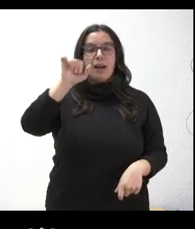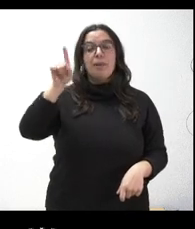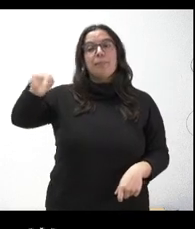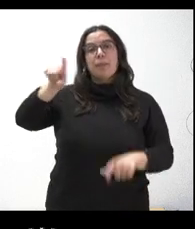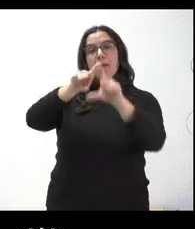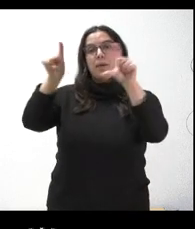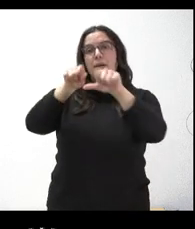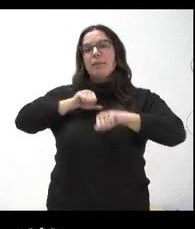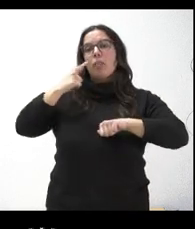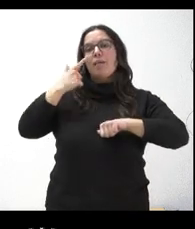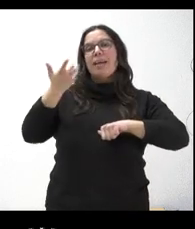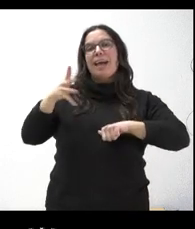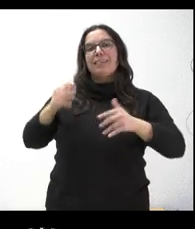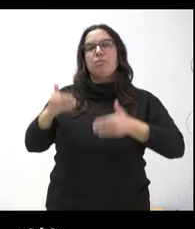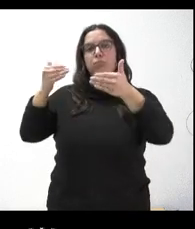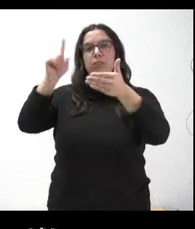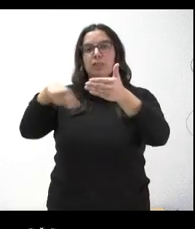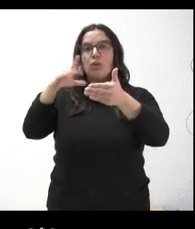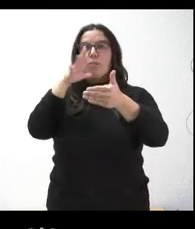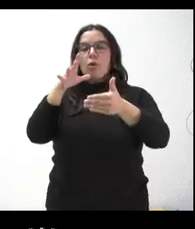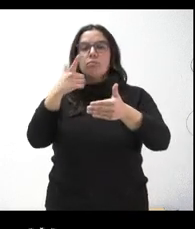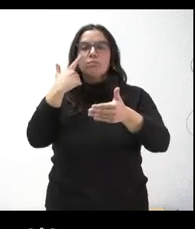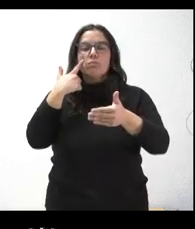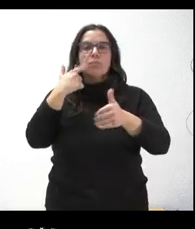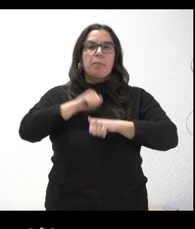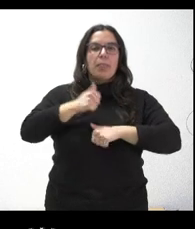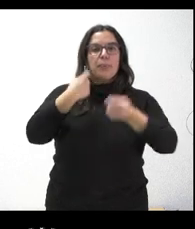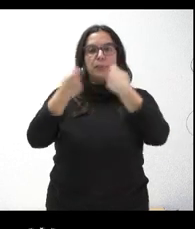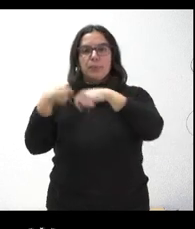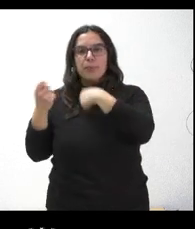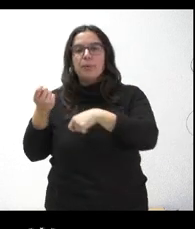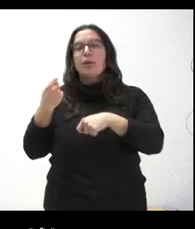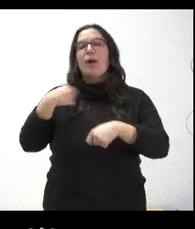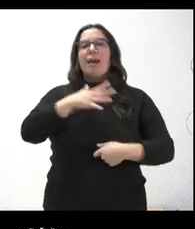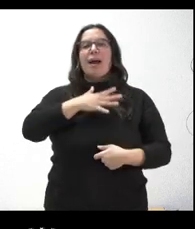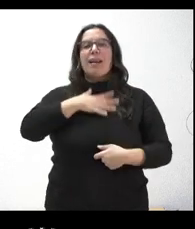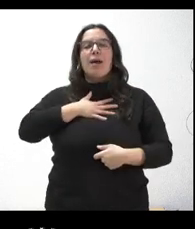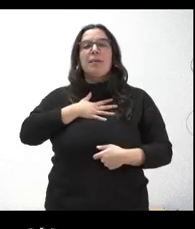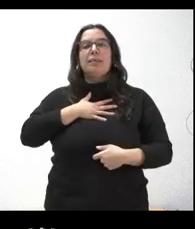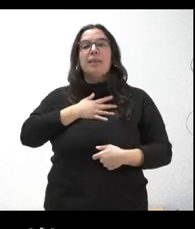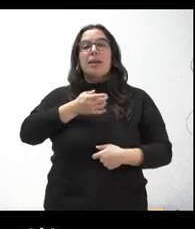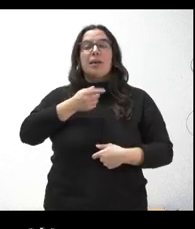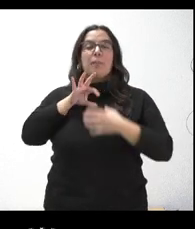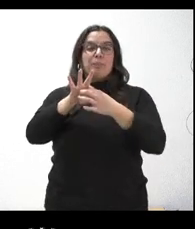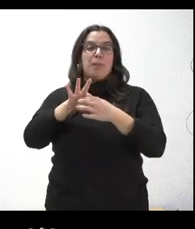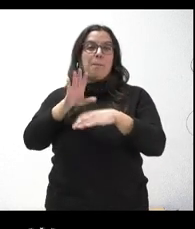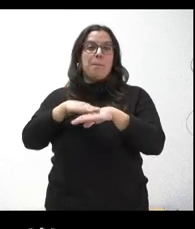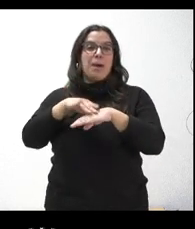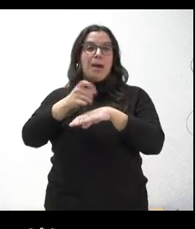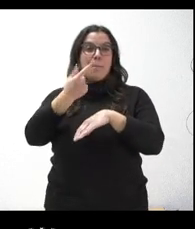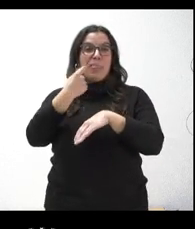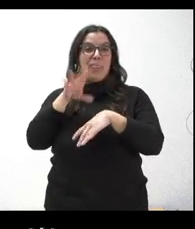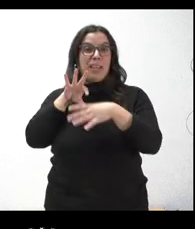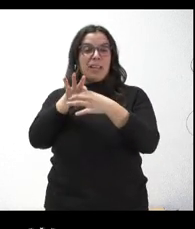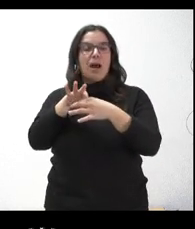alerta que las licencias que espera para comercializar cannabis medicinal se están dilatando más de lo esperado no sé si